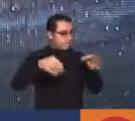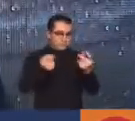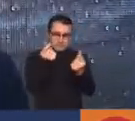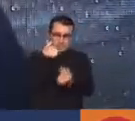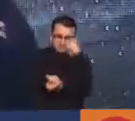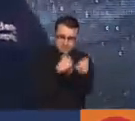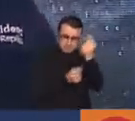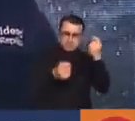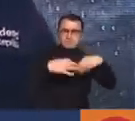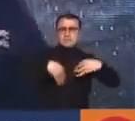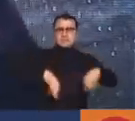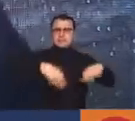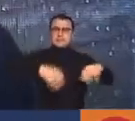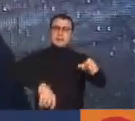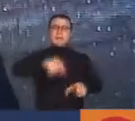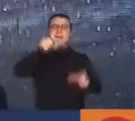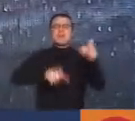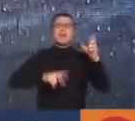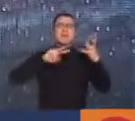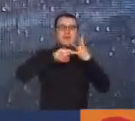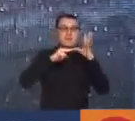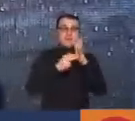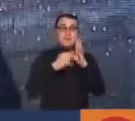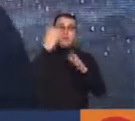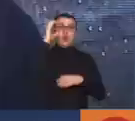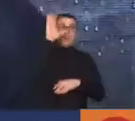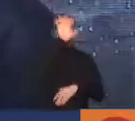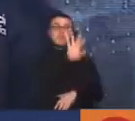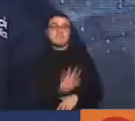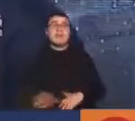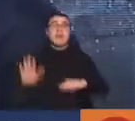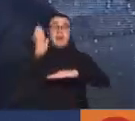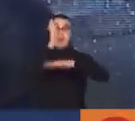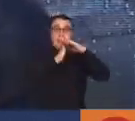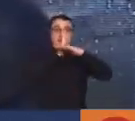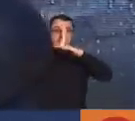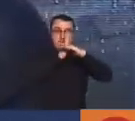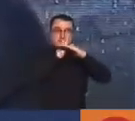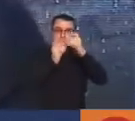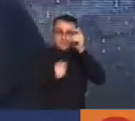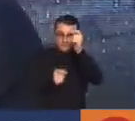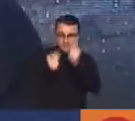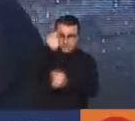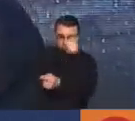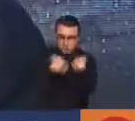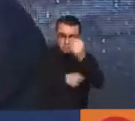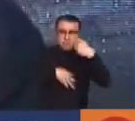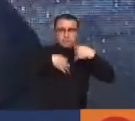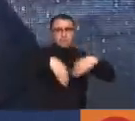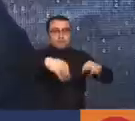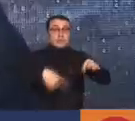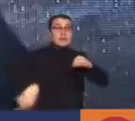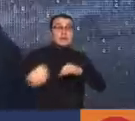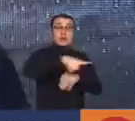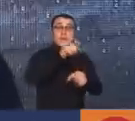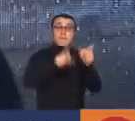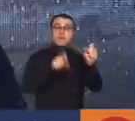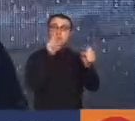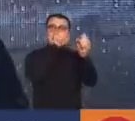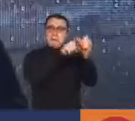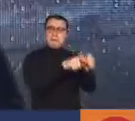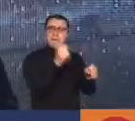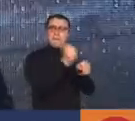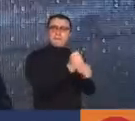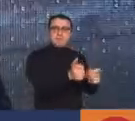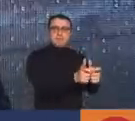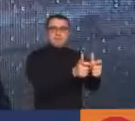popular, que es la mitad de la economía del país, que es donde está la mayor parte de puestos de trabajo